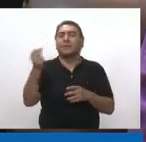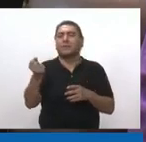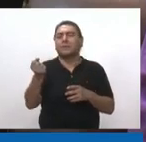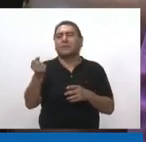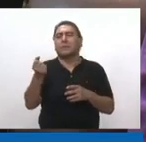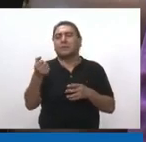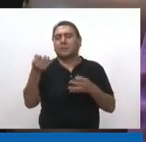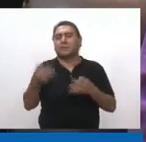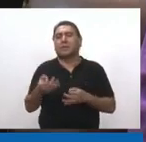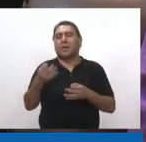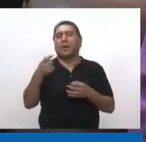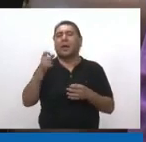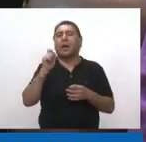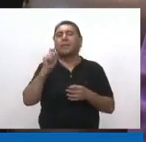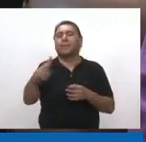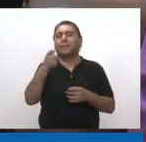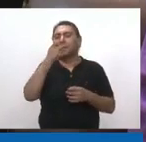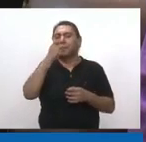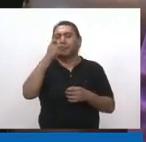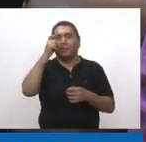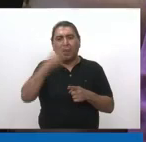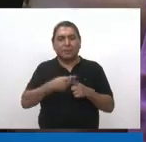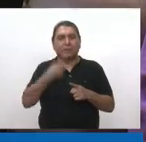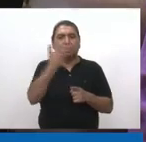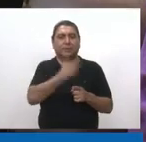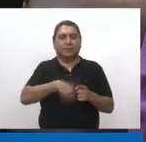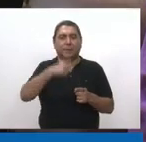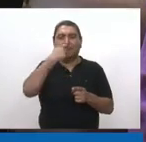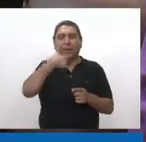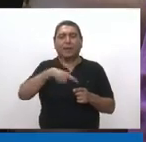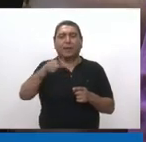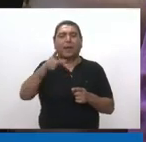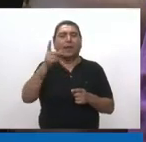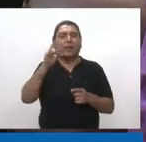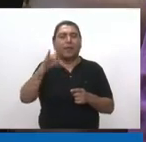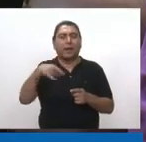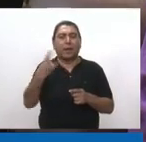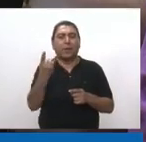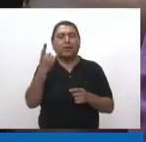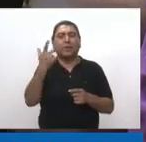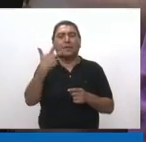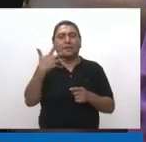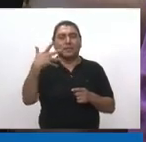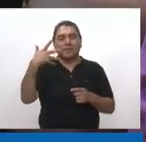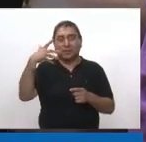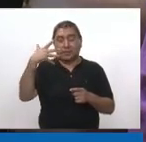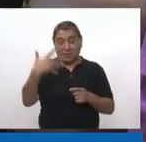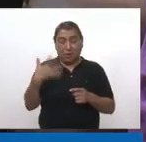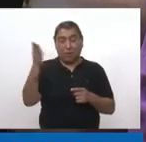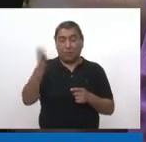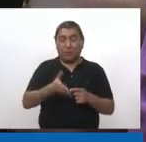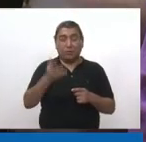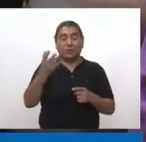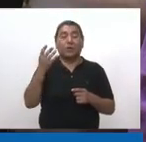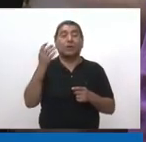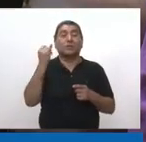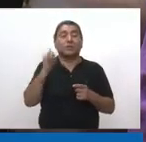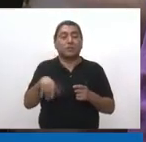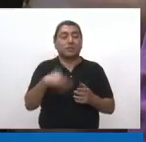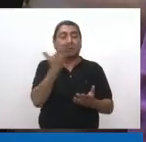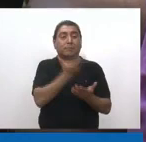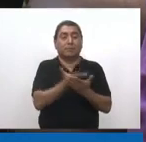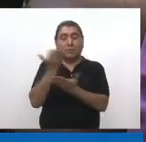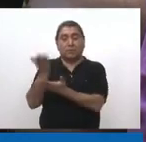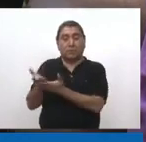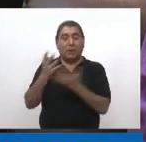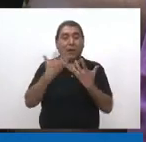que de sus decretos de necesidad y urgencia, solo el 35% se trató en la bicameral y el 5%